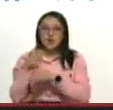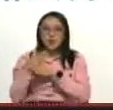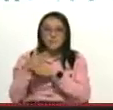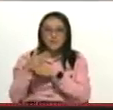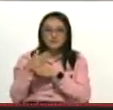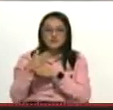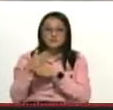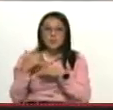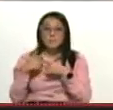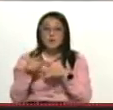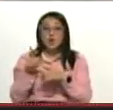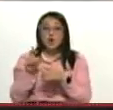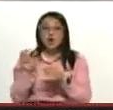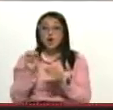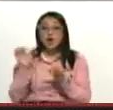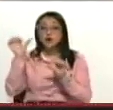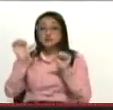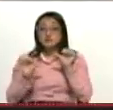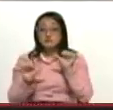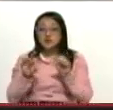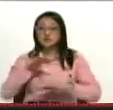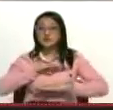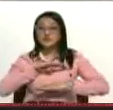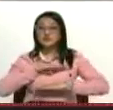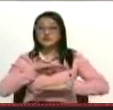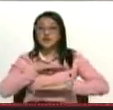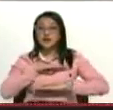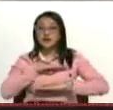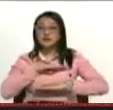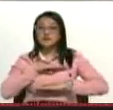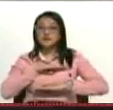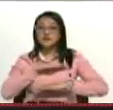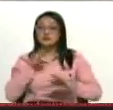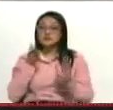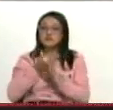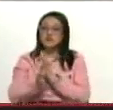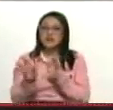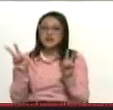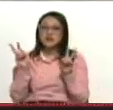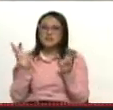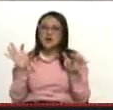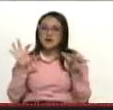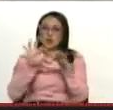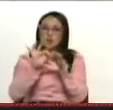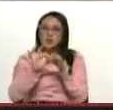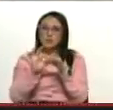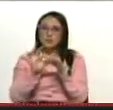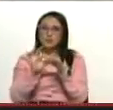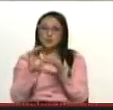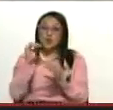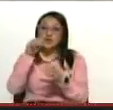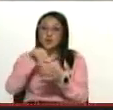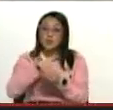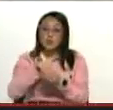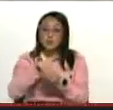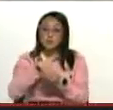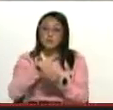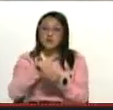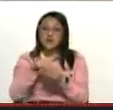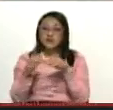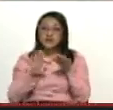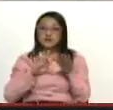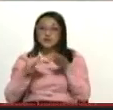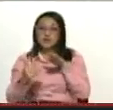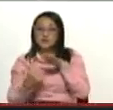pero no hablamos suficientes sobre las expresiones conjuntos que incluyen a las